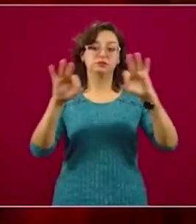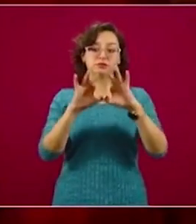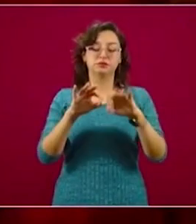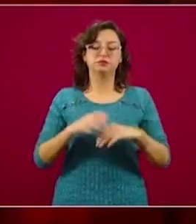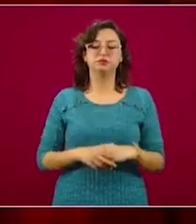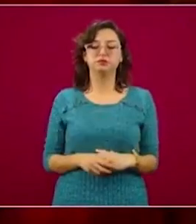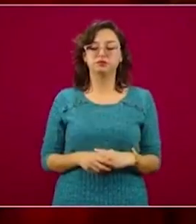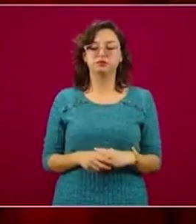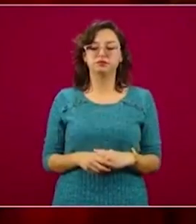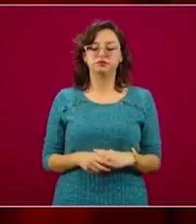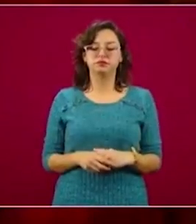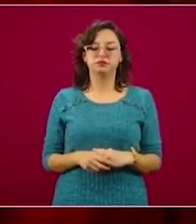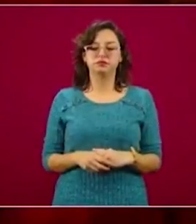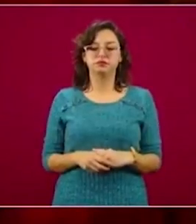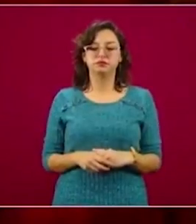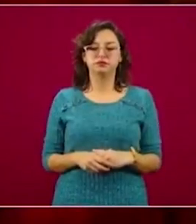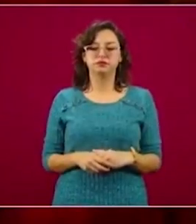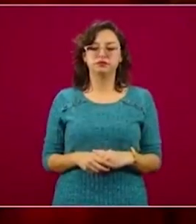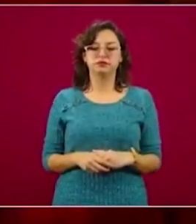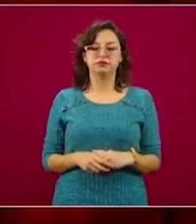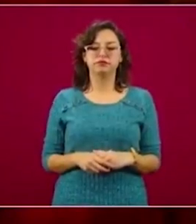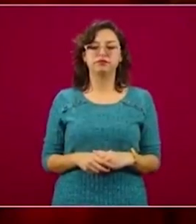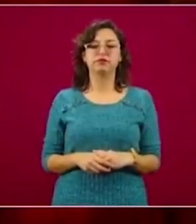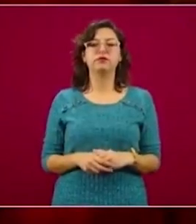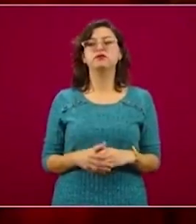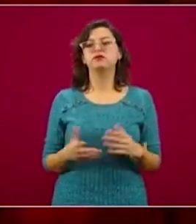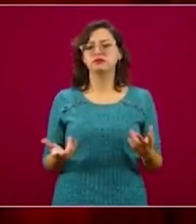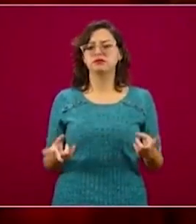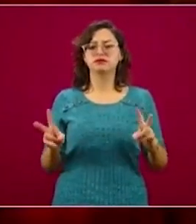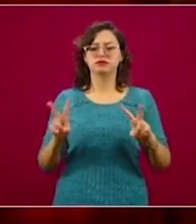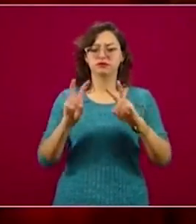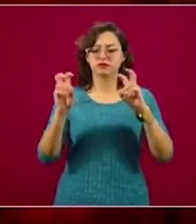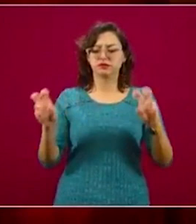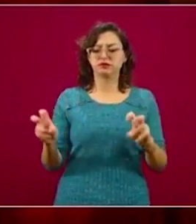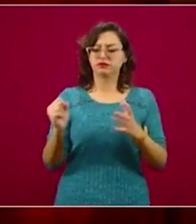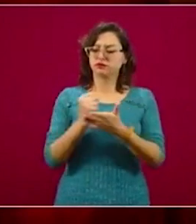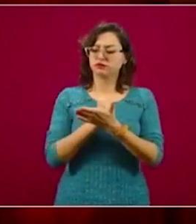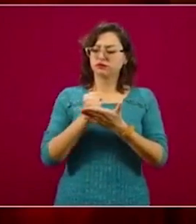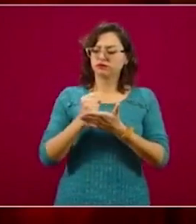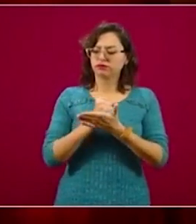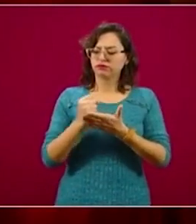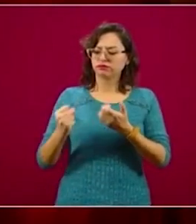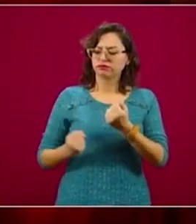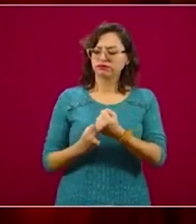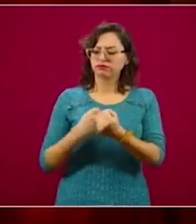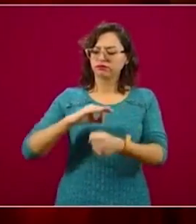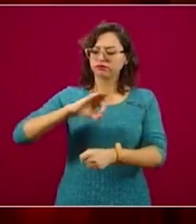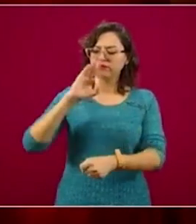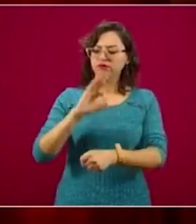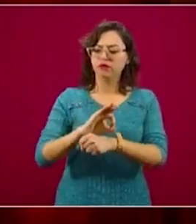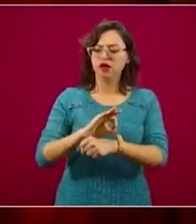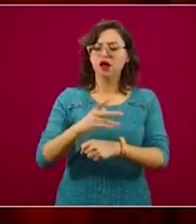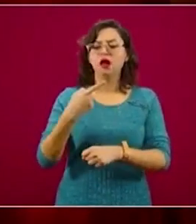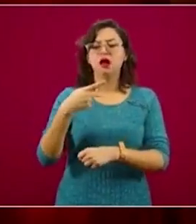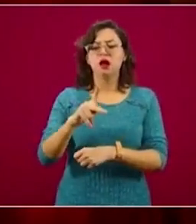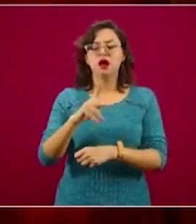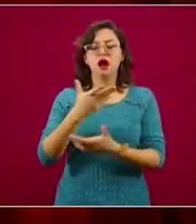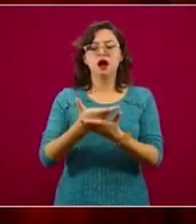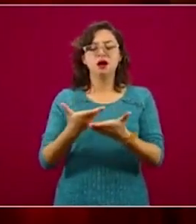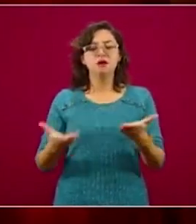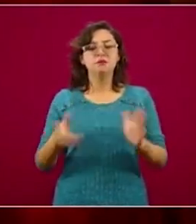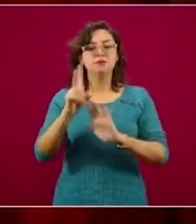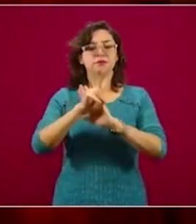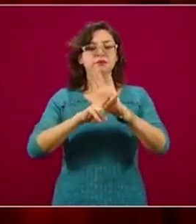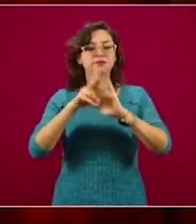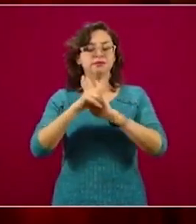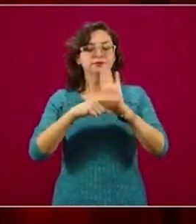Como lo decíamos, vamos muy bien con el tema del crédito solidario, pero queremos pasarles este video